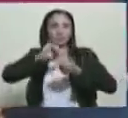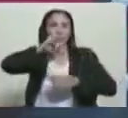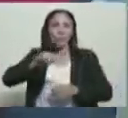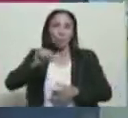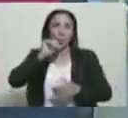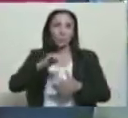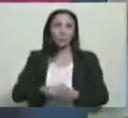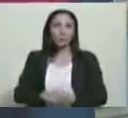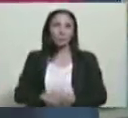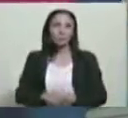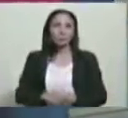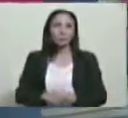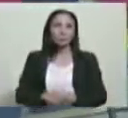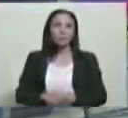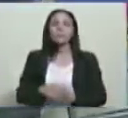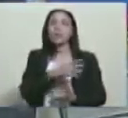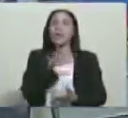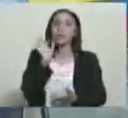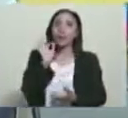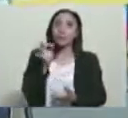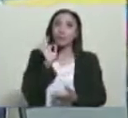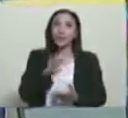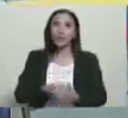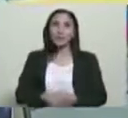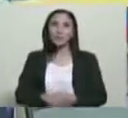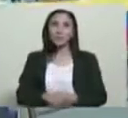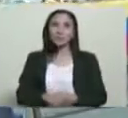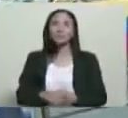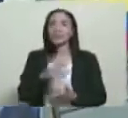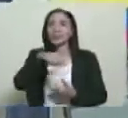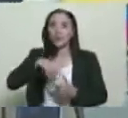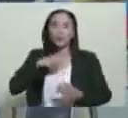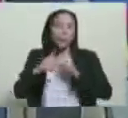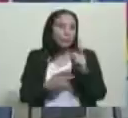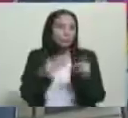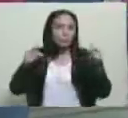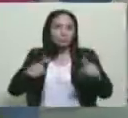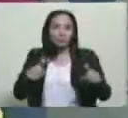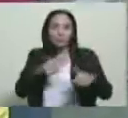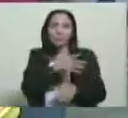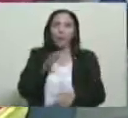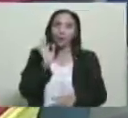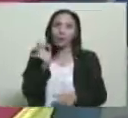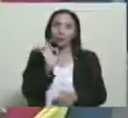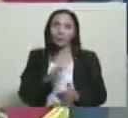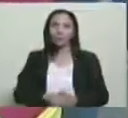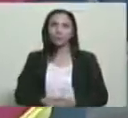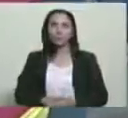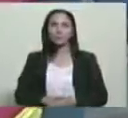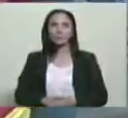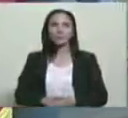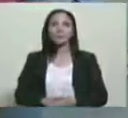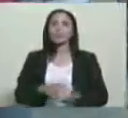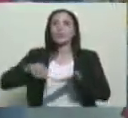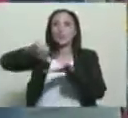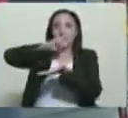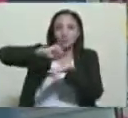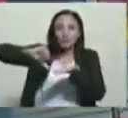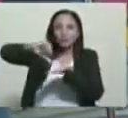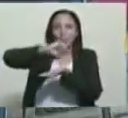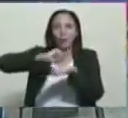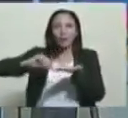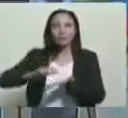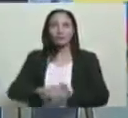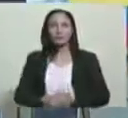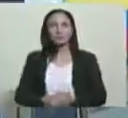pueblo. Café, que también hemos hecho como alternativa complementaria. Salsa de tomate,